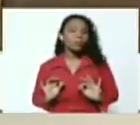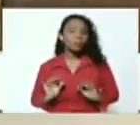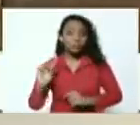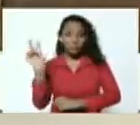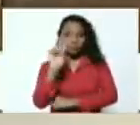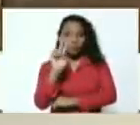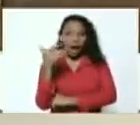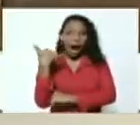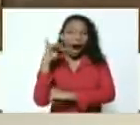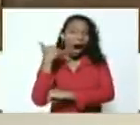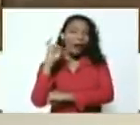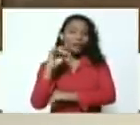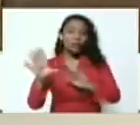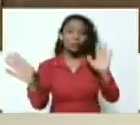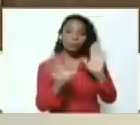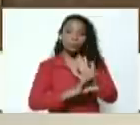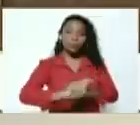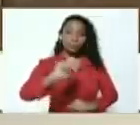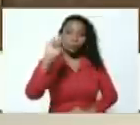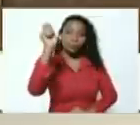Venezuela tiene una constitución